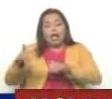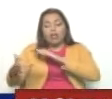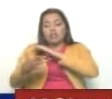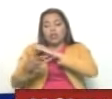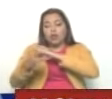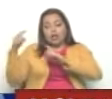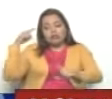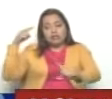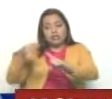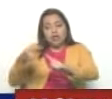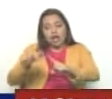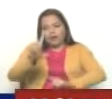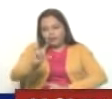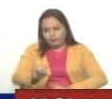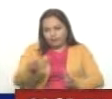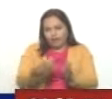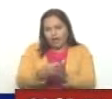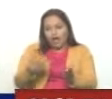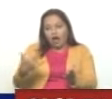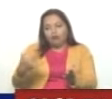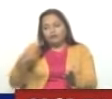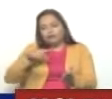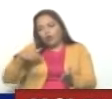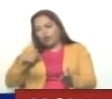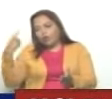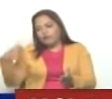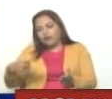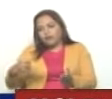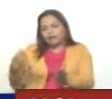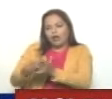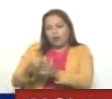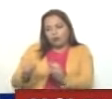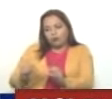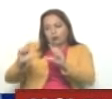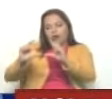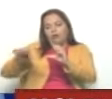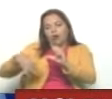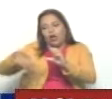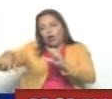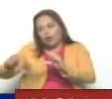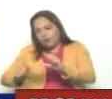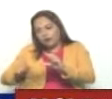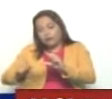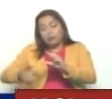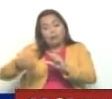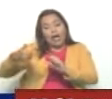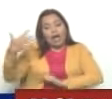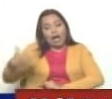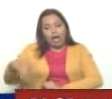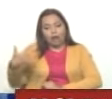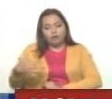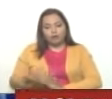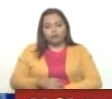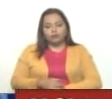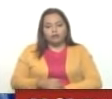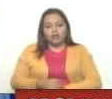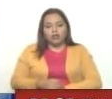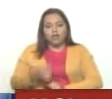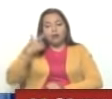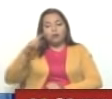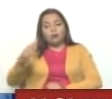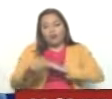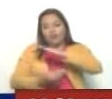directa tenían un precio, hemos tenido que buscar otras maneras y otras estrategias para adquirirlas que cuestan el triple. Entonces, a lo mejor una radio base que